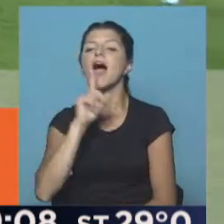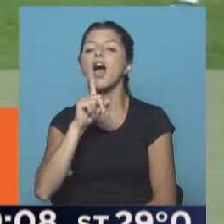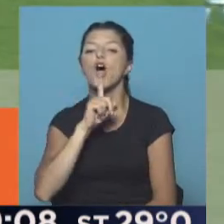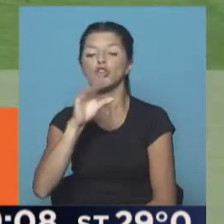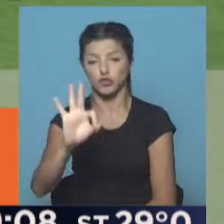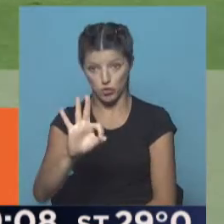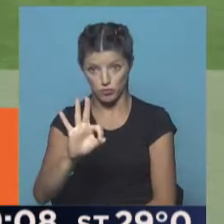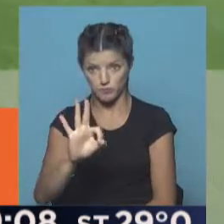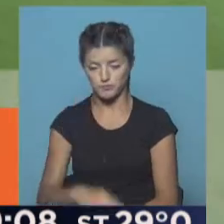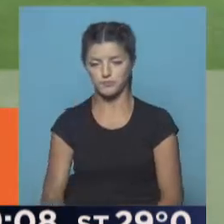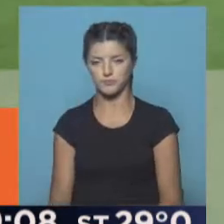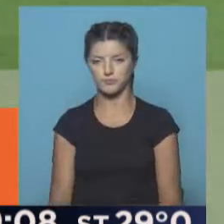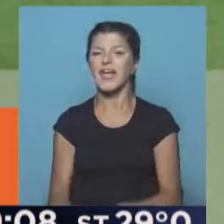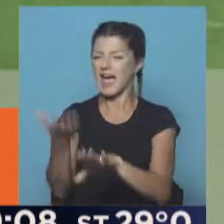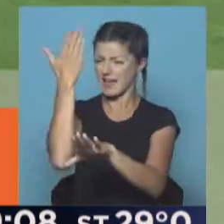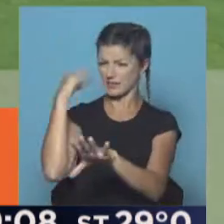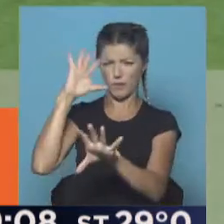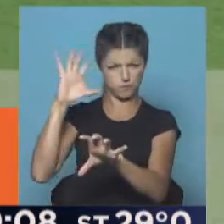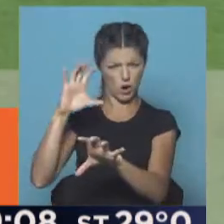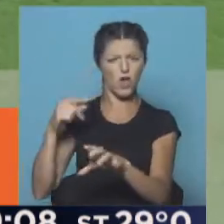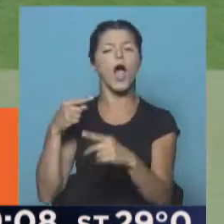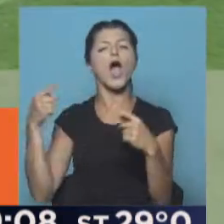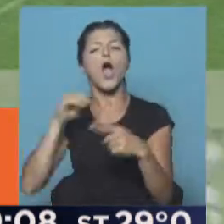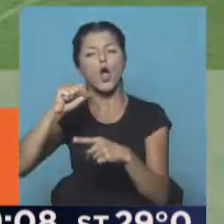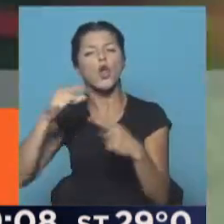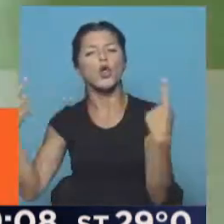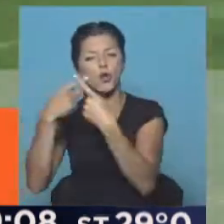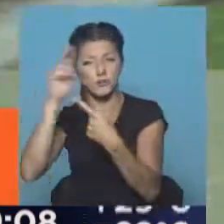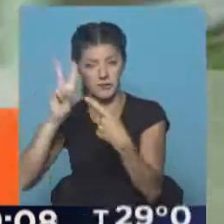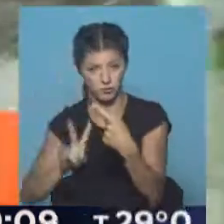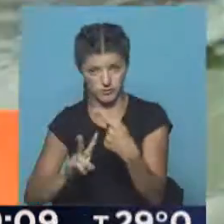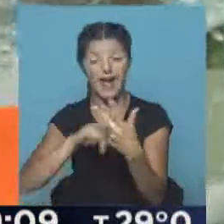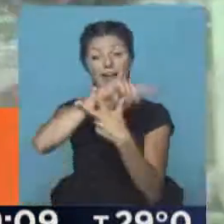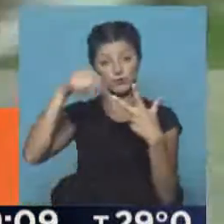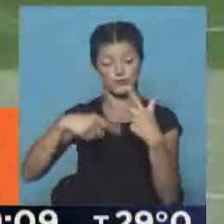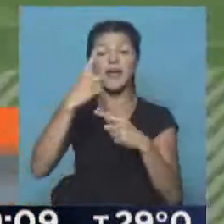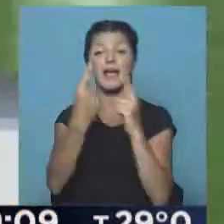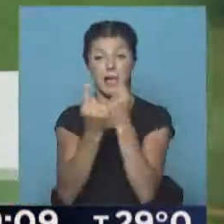grito del descuento frente a Venezuela, los tres cambios de Bauza para jugar mañana contra Colombia.